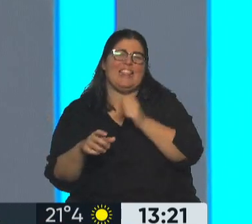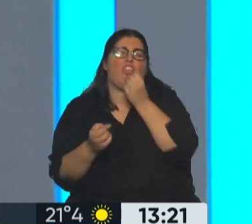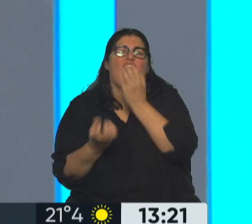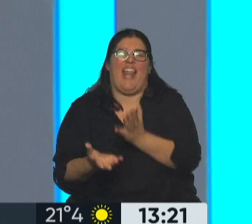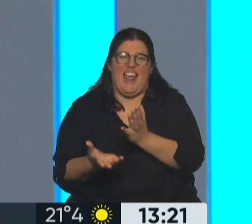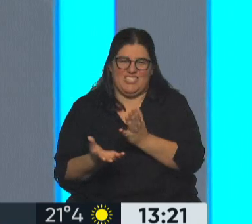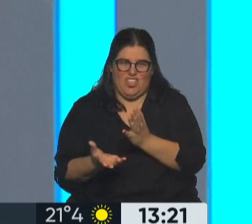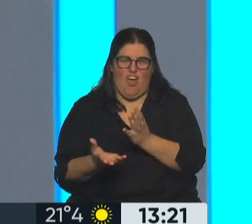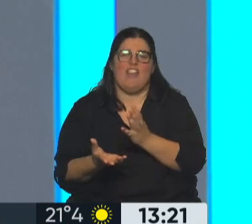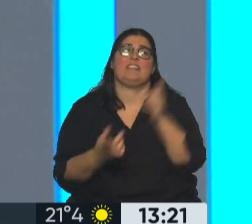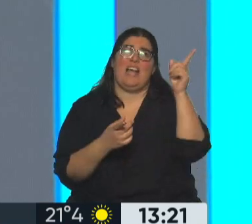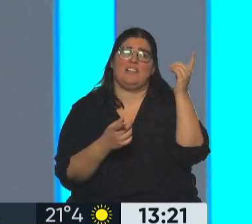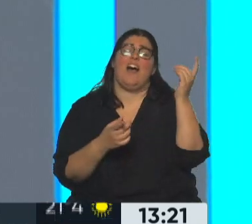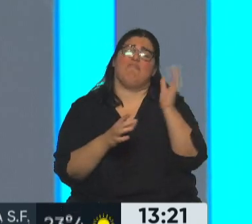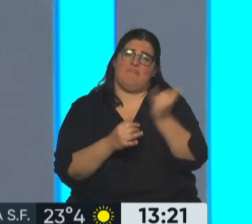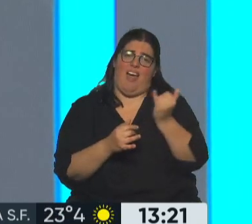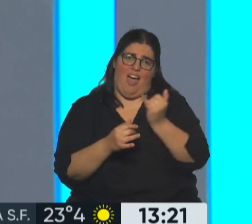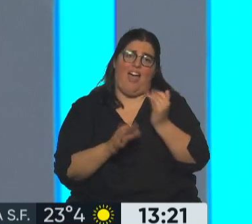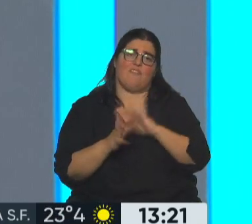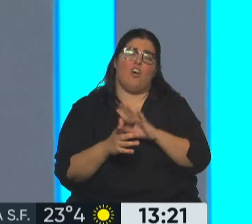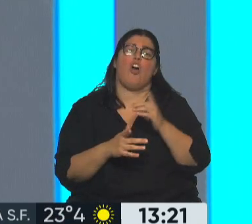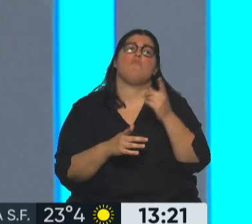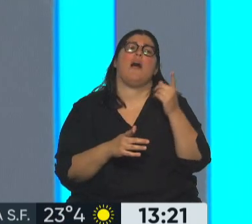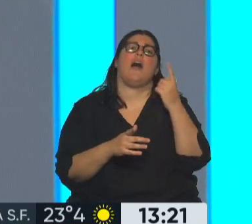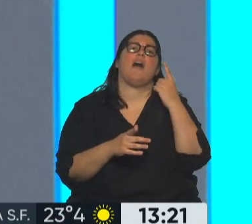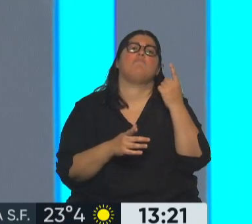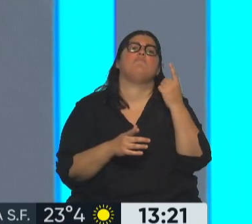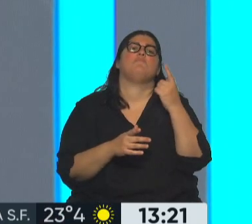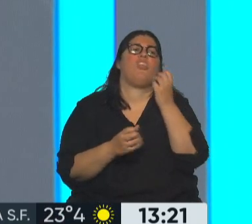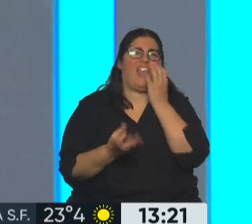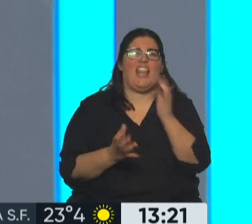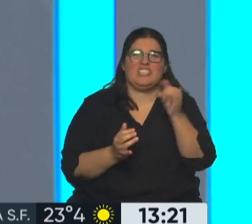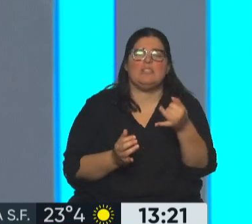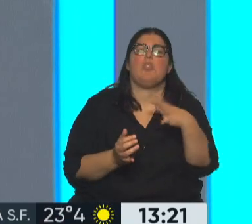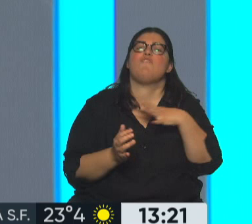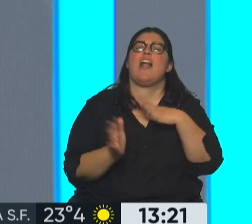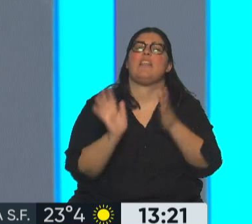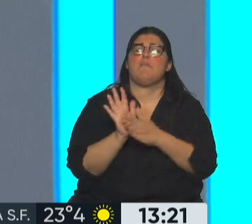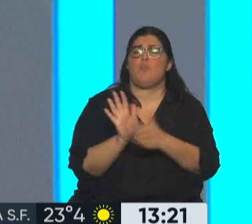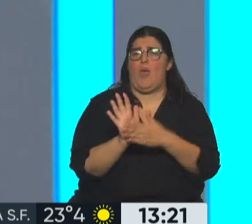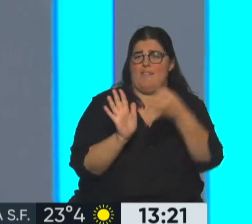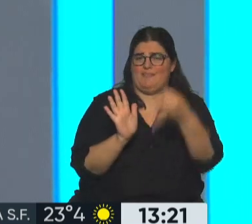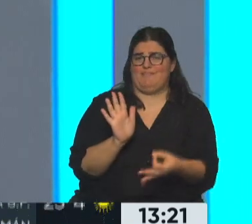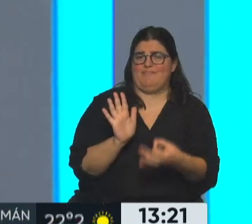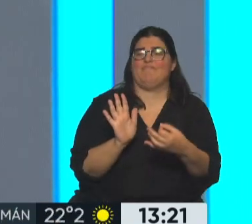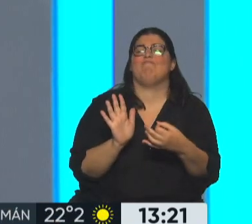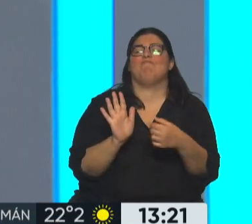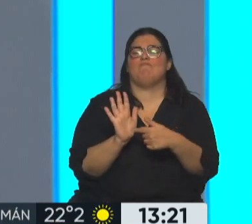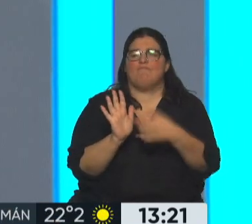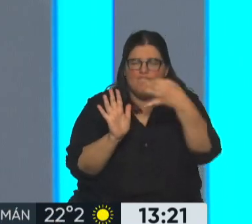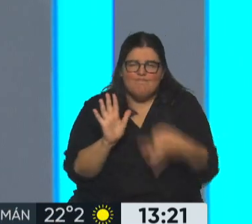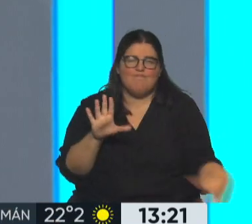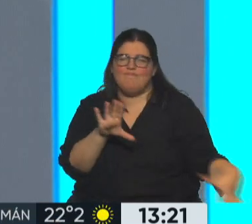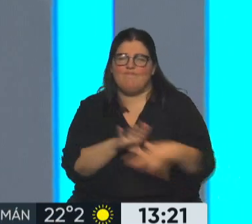cuando se comprueban o se trata de respaldar con evidencia, a veces termina resultando que esas evidencias no son tan contundentes.